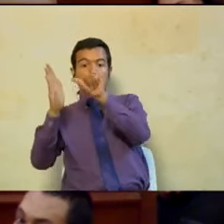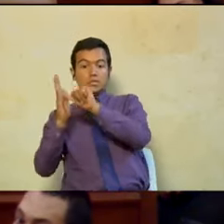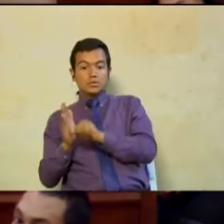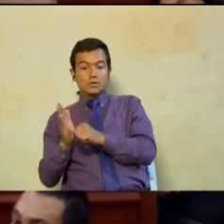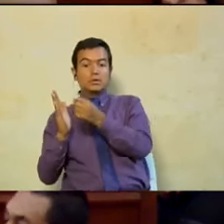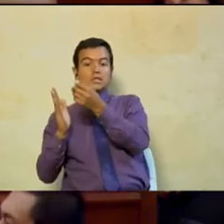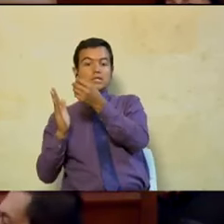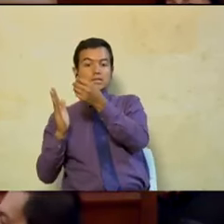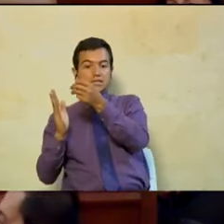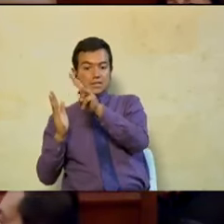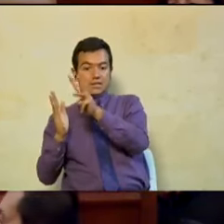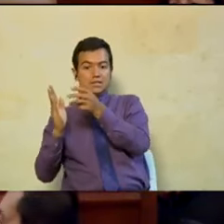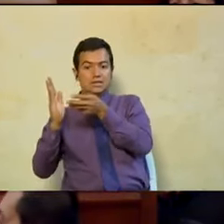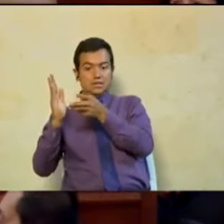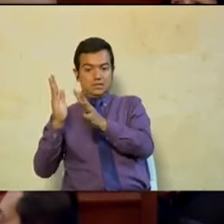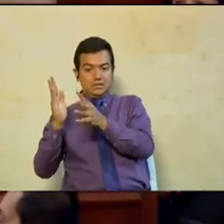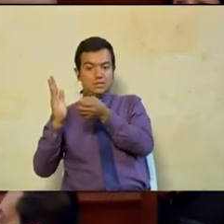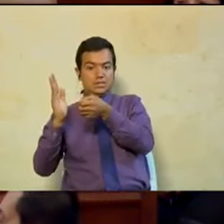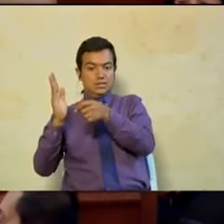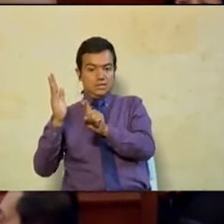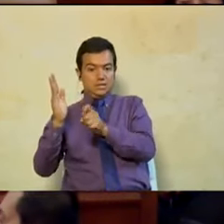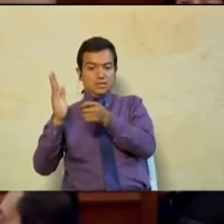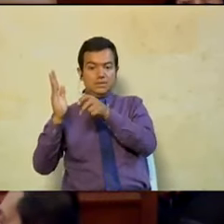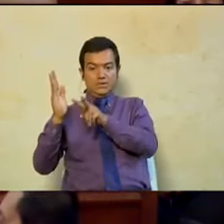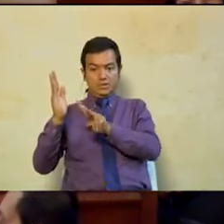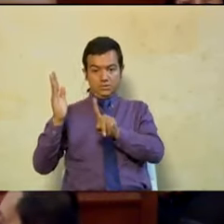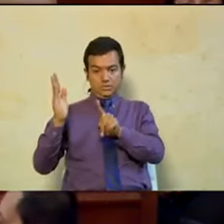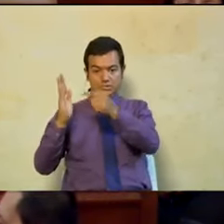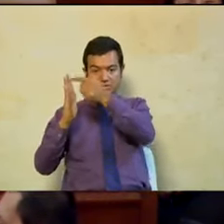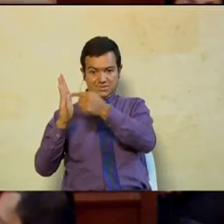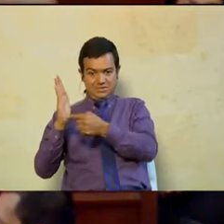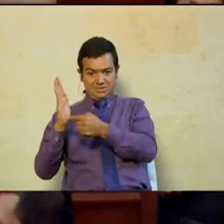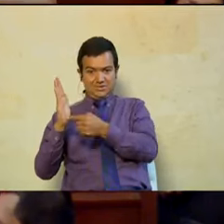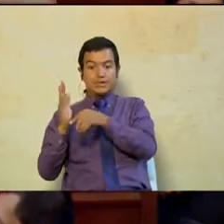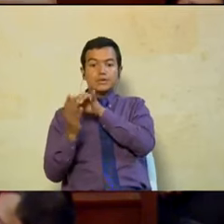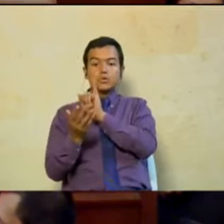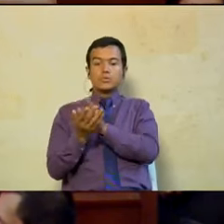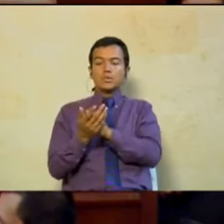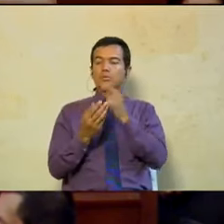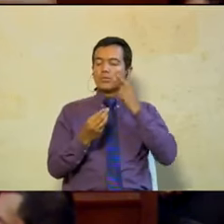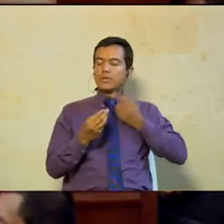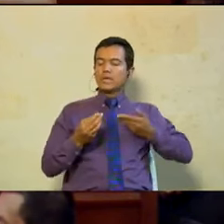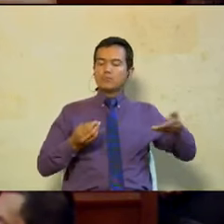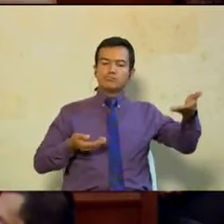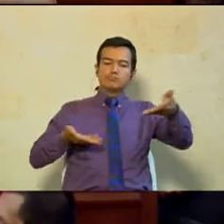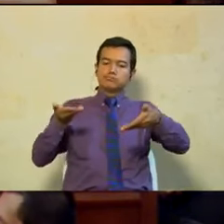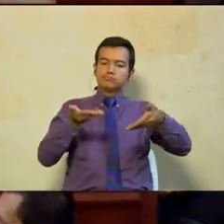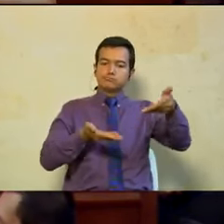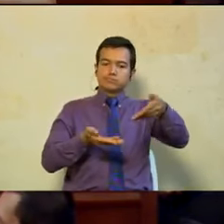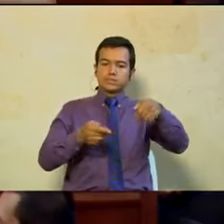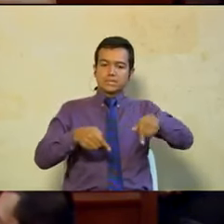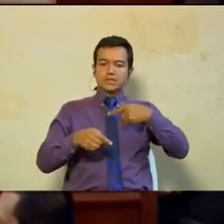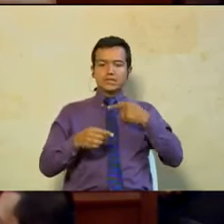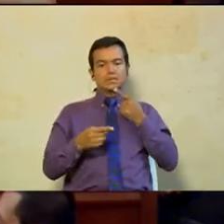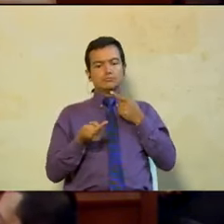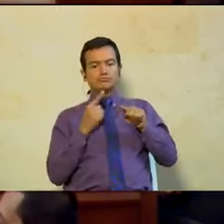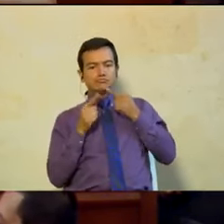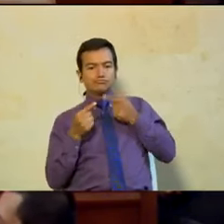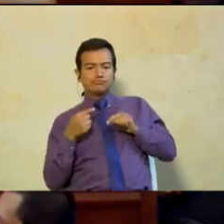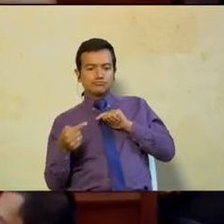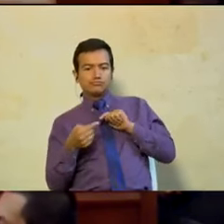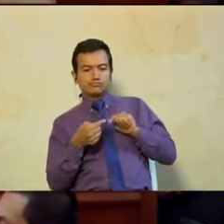16 y 21 que dicen lo siguiente para someter a consideración el articulado en Bloque con estas